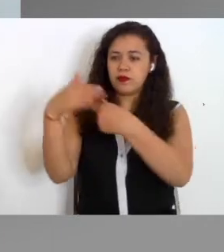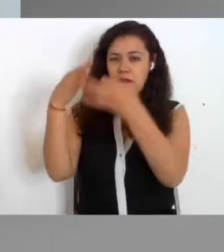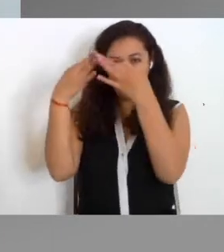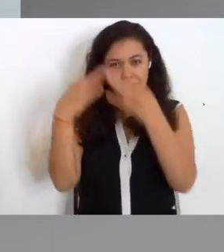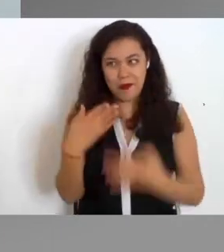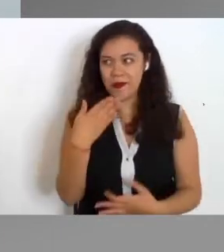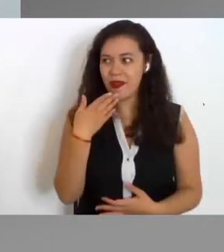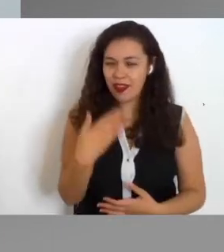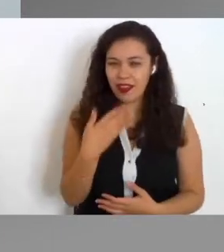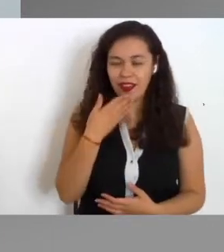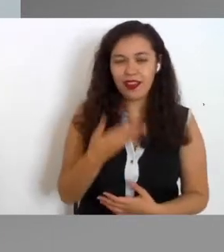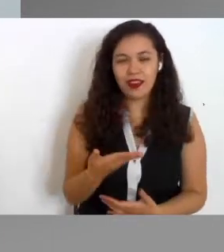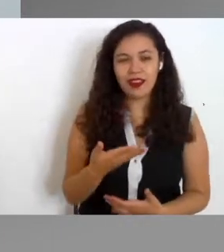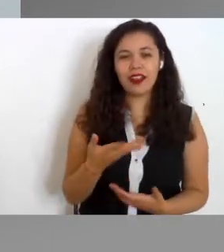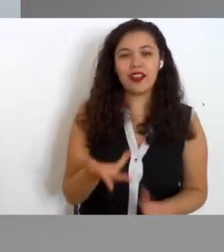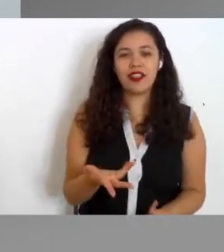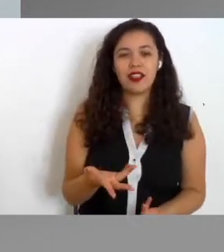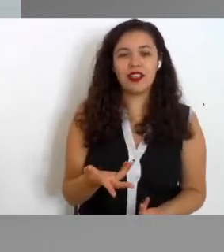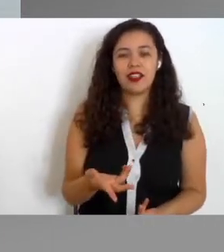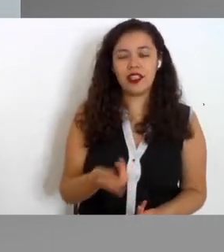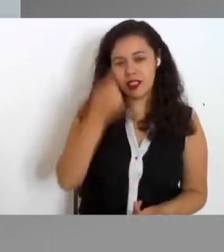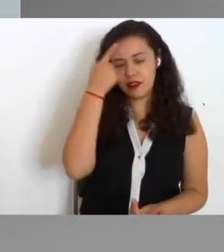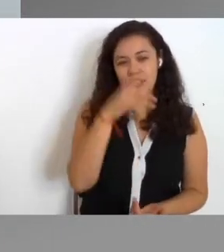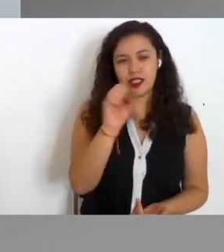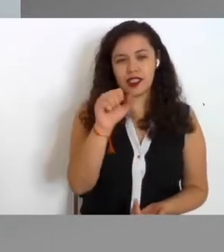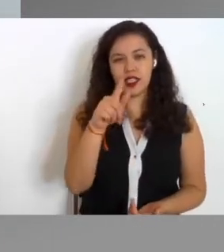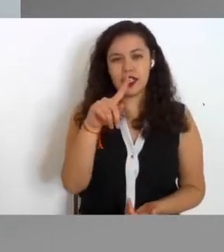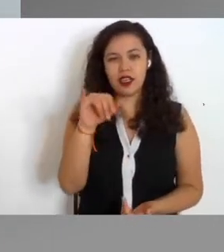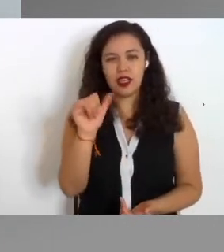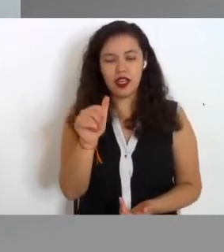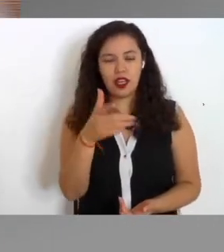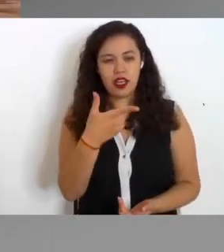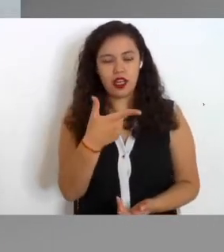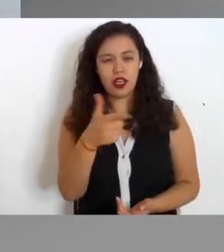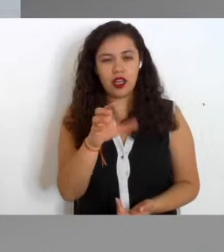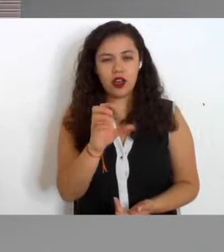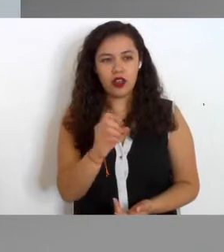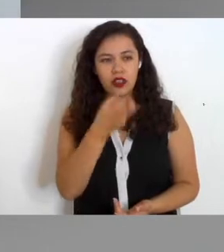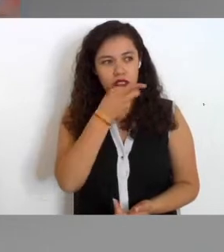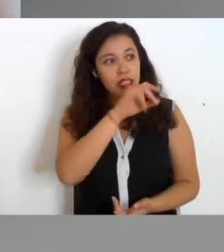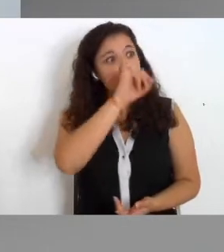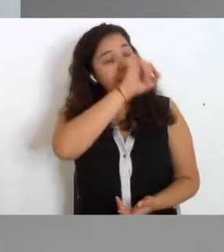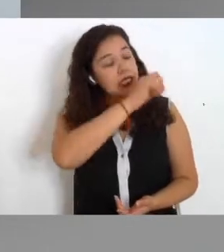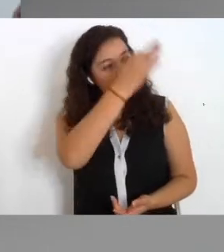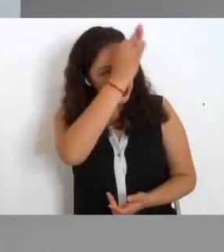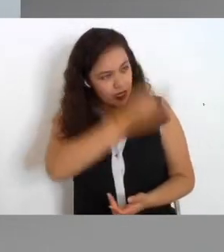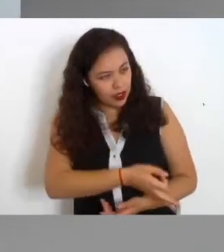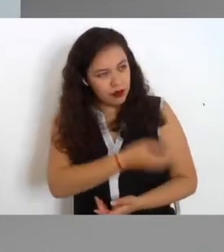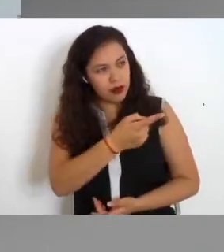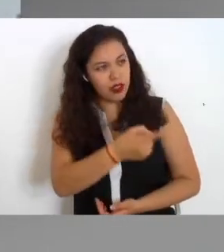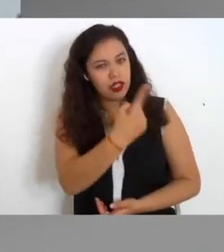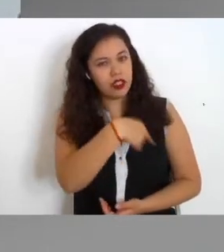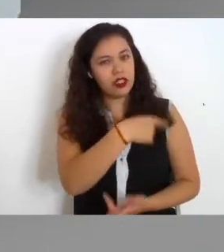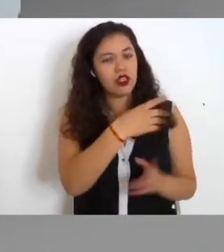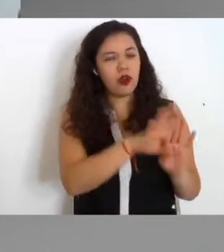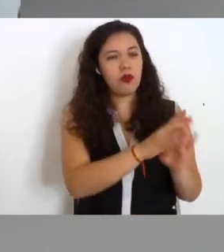poder tomarle la palabra a Santiago y decir, sí, necesitamos que ustedes nos tiren línea,